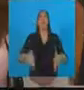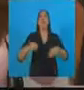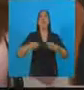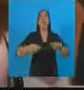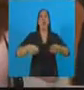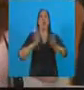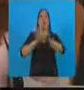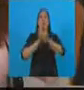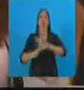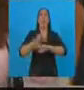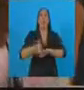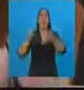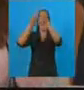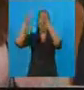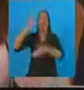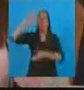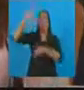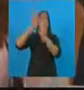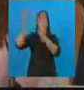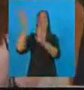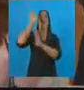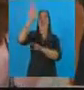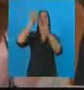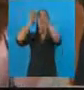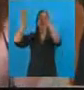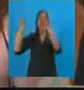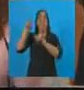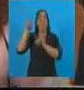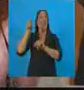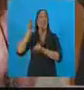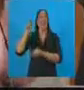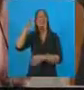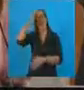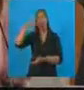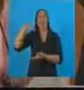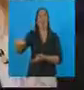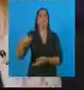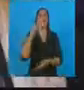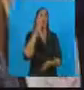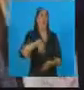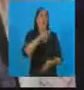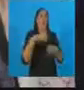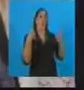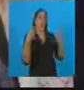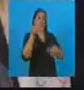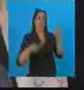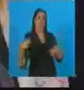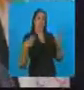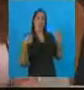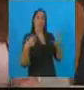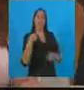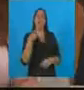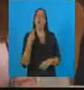olviden que un mango de los que gastan se lo paga el gobierno, porque es con tasa subsidiada. Y esto genera que por cada peso